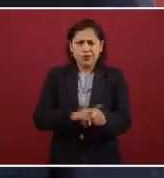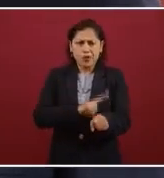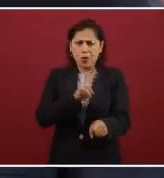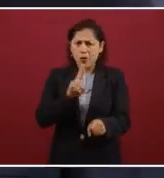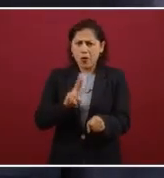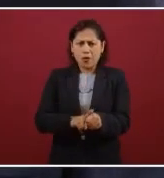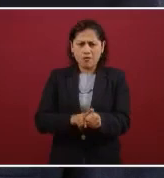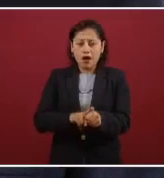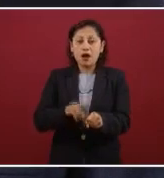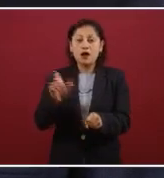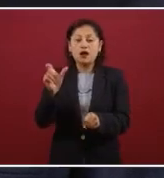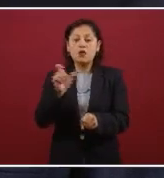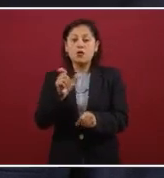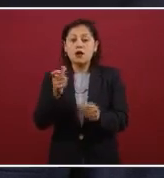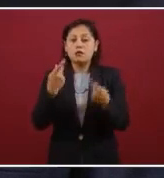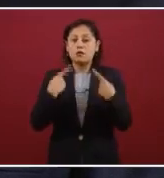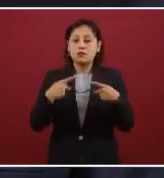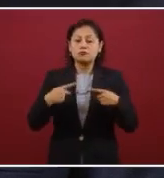una democracia.